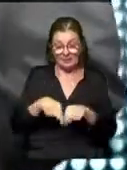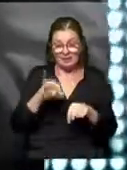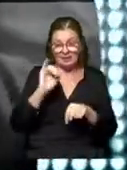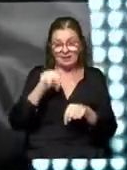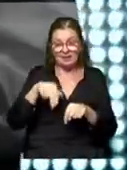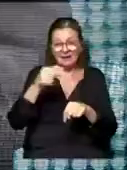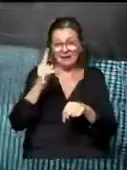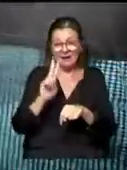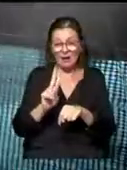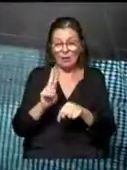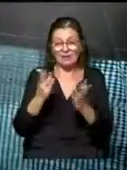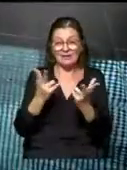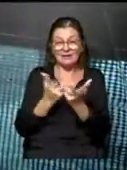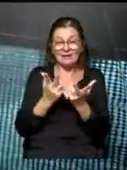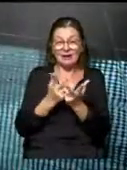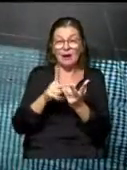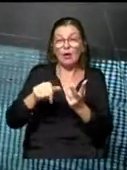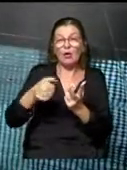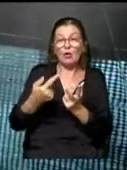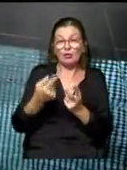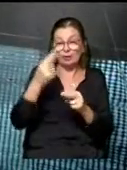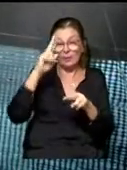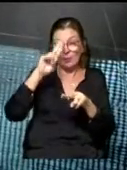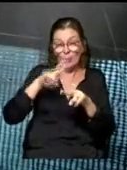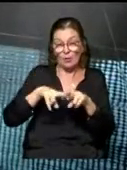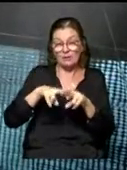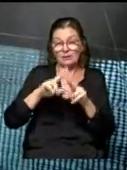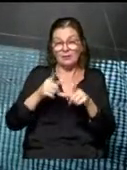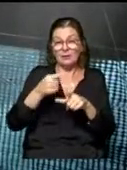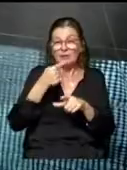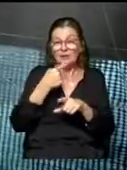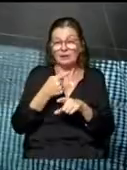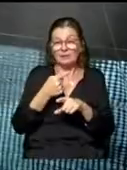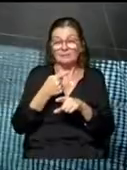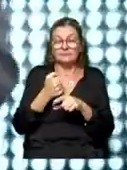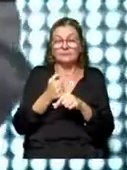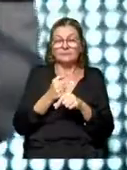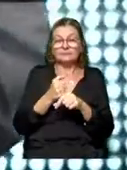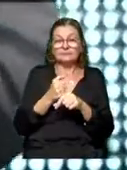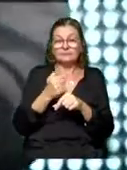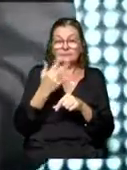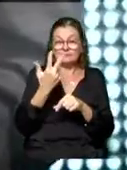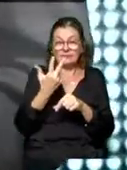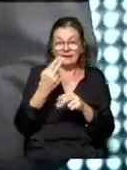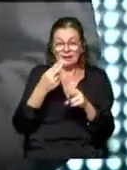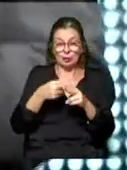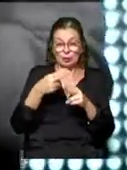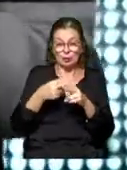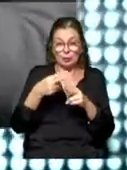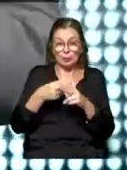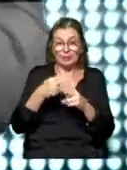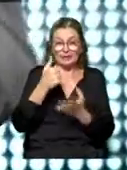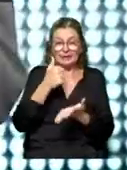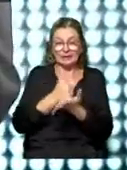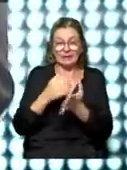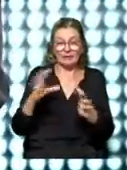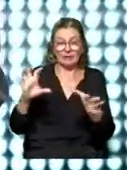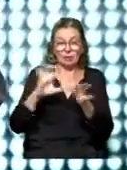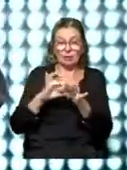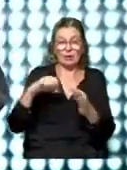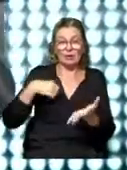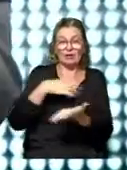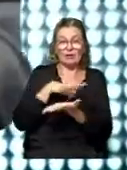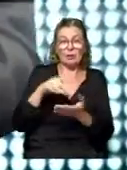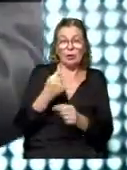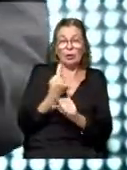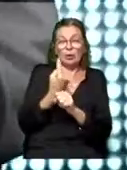33 involucra a otras muertes que voy a mencionarte, Josema, 3 de esos nombres que están vinculados a esta situación. Uno